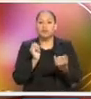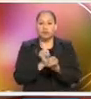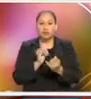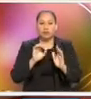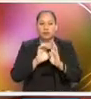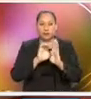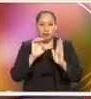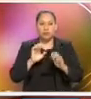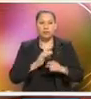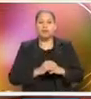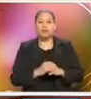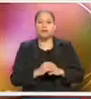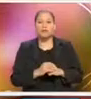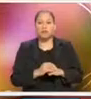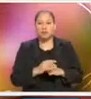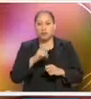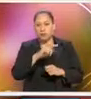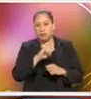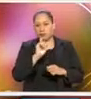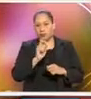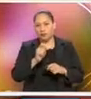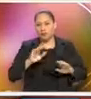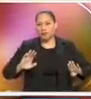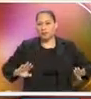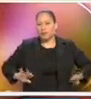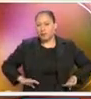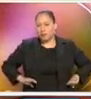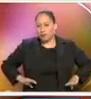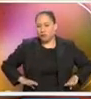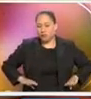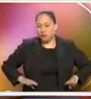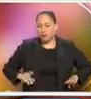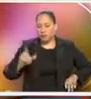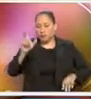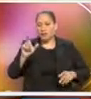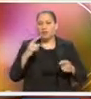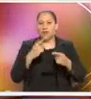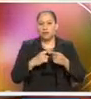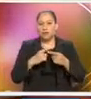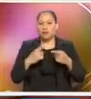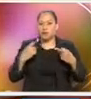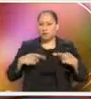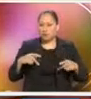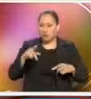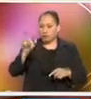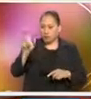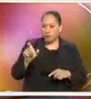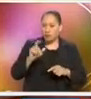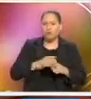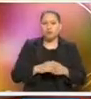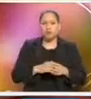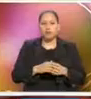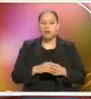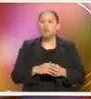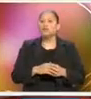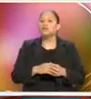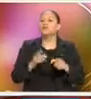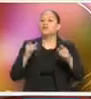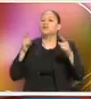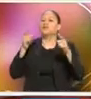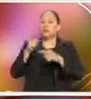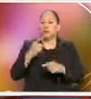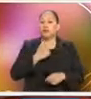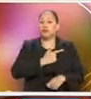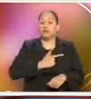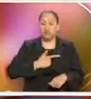es, digamos, lo que caracteriza, ¿no?, a estas personas. ¿Qué hacen? Agreden a